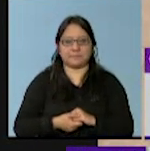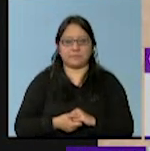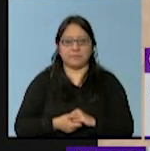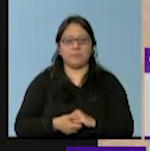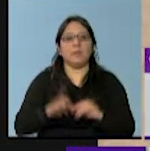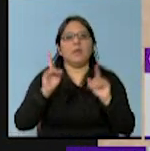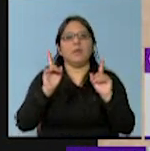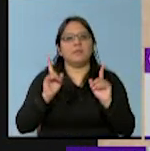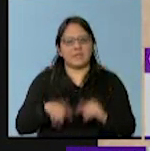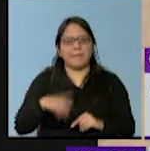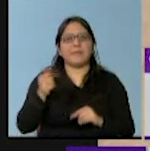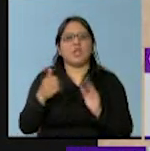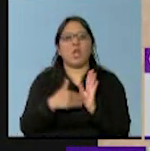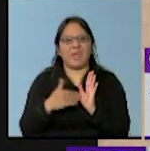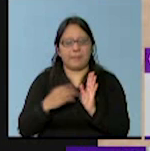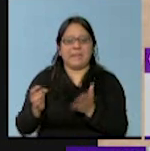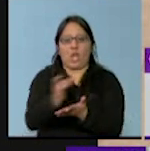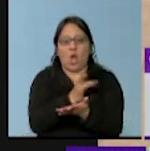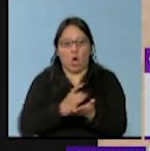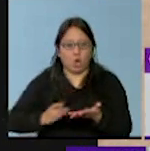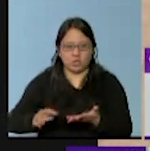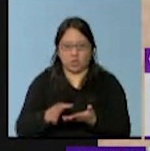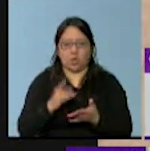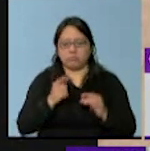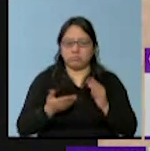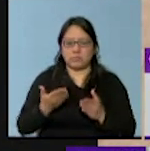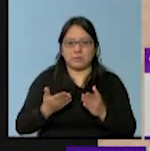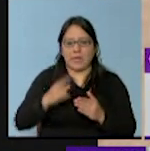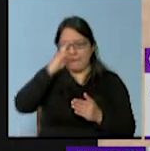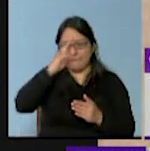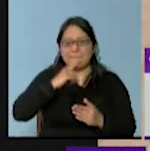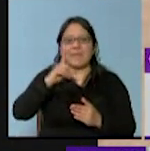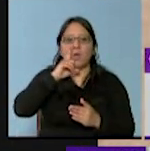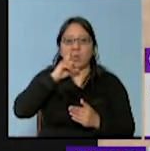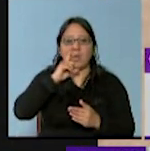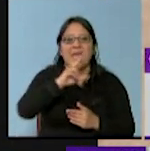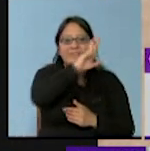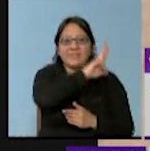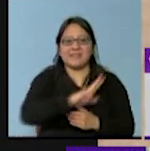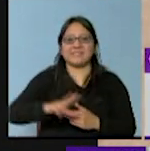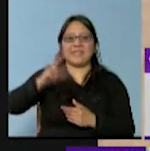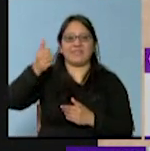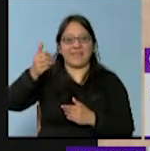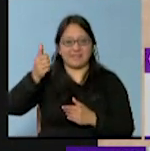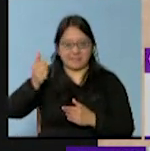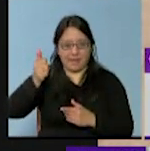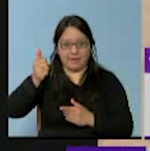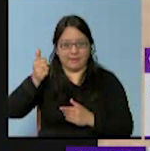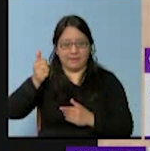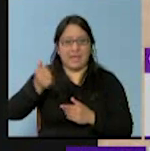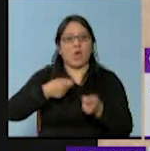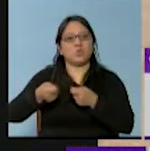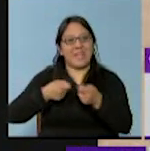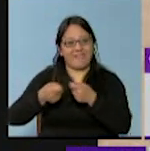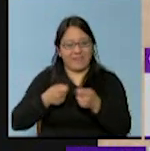operaciones otro dato para tener en cuenta es que en el medio julio hubo 300 seis operaciones comerciales en